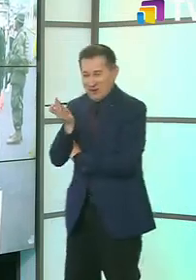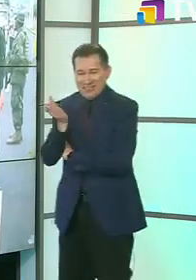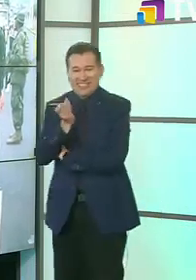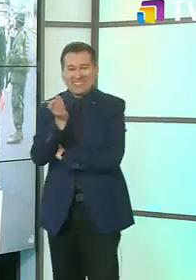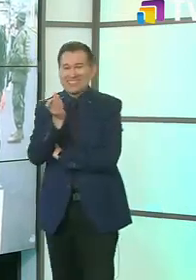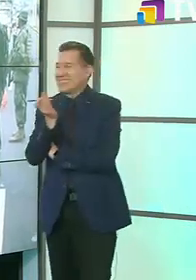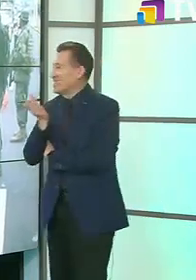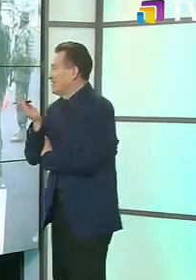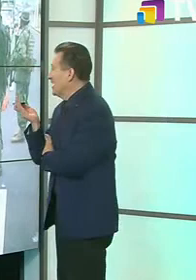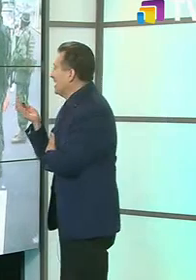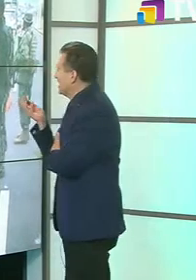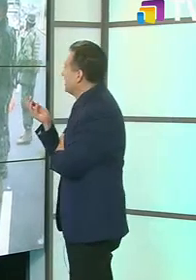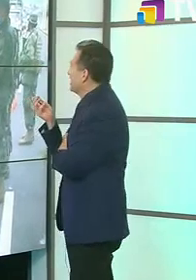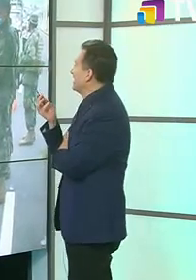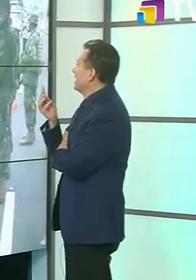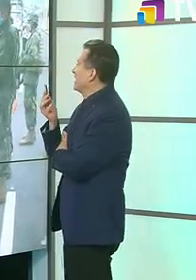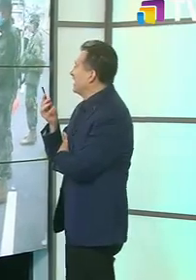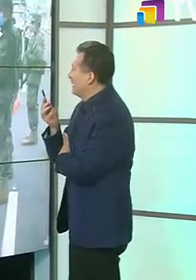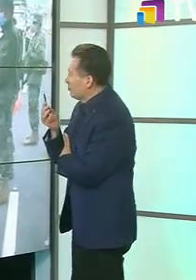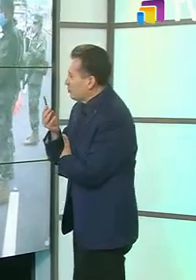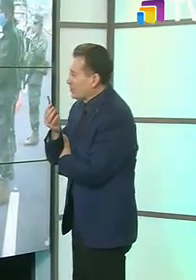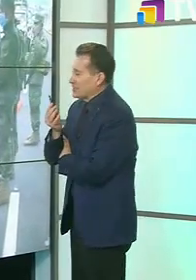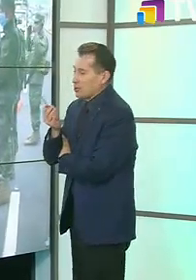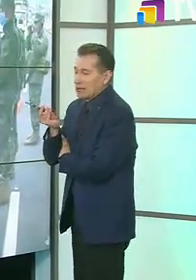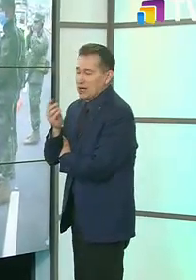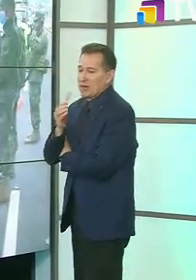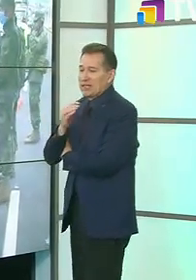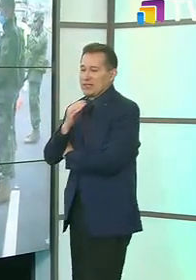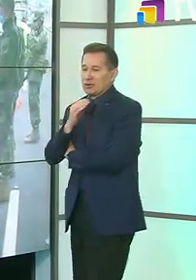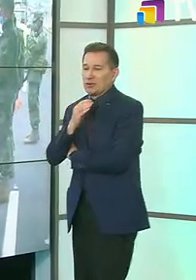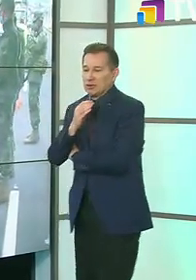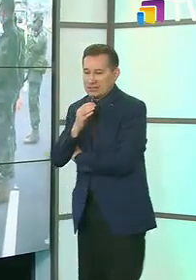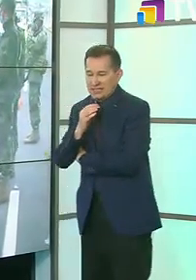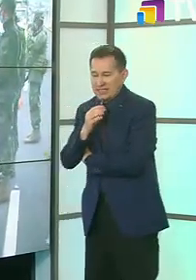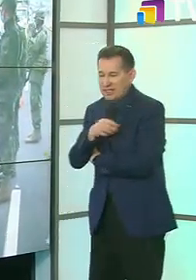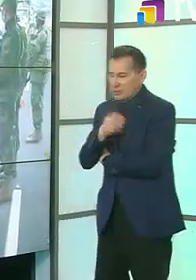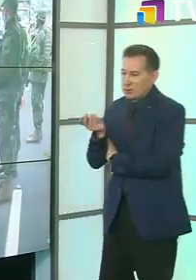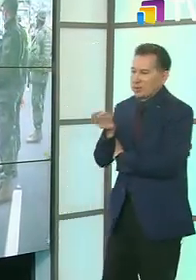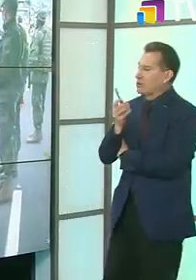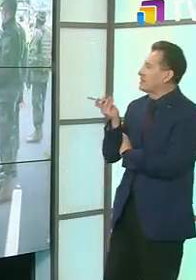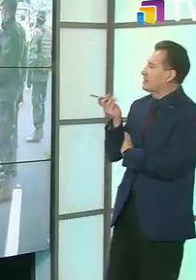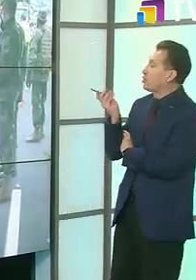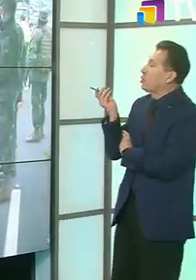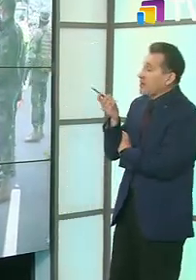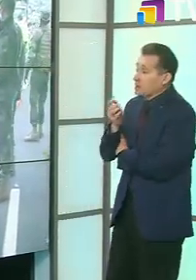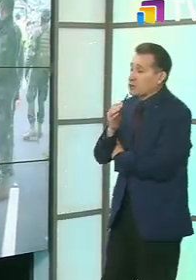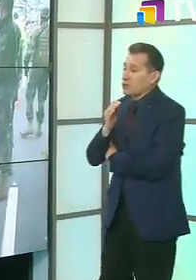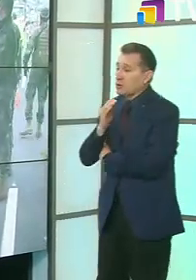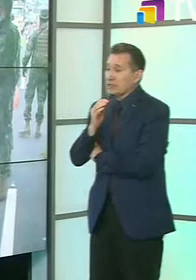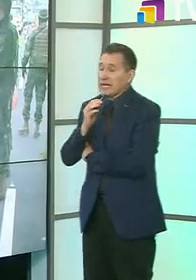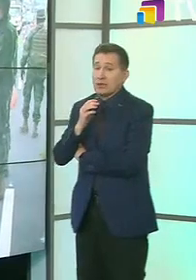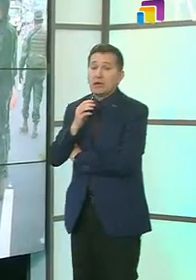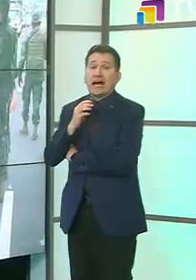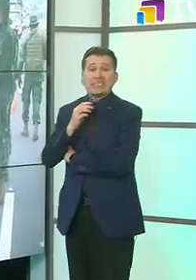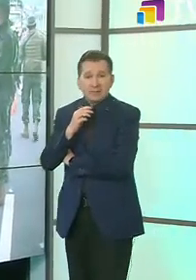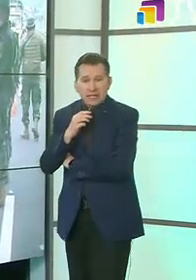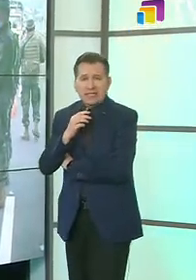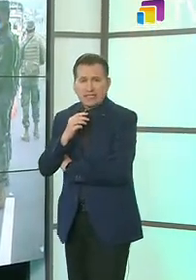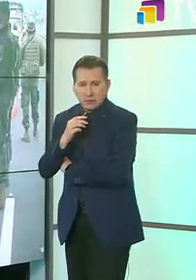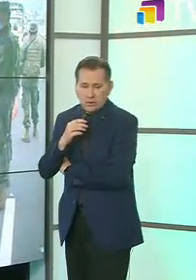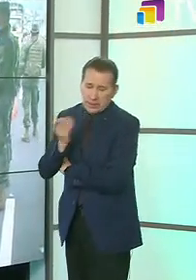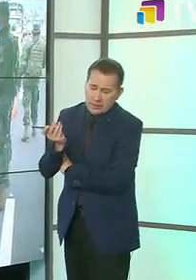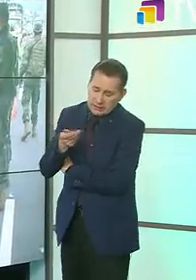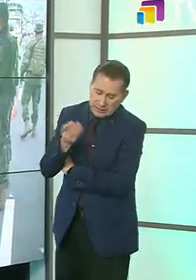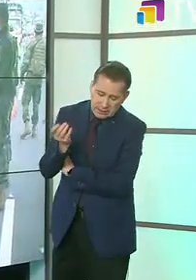Un poco así es este tema de la autopista Rumiñahui, del cantón Rumiñahui, el distrito metropolitano. Hace bien